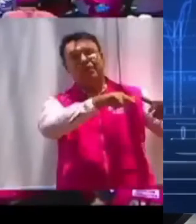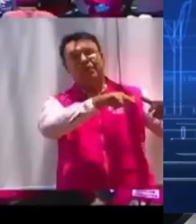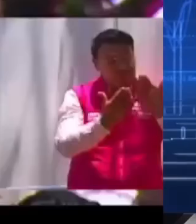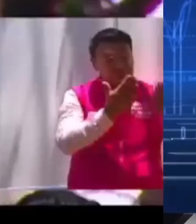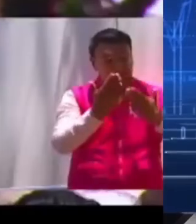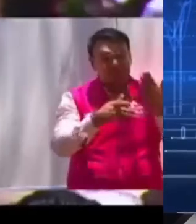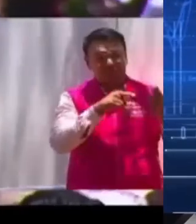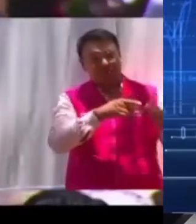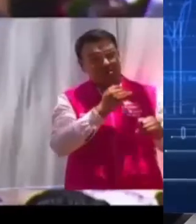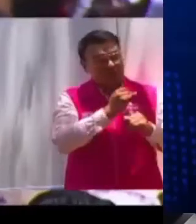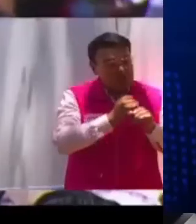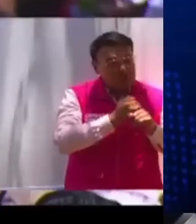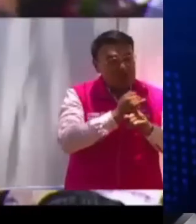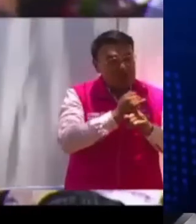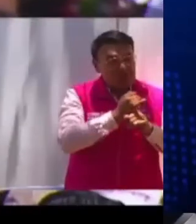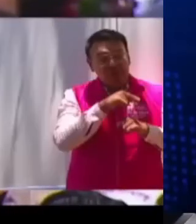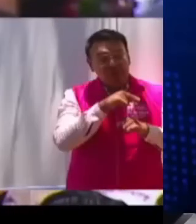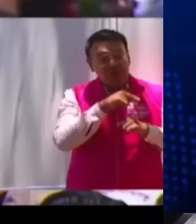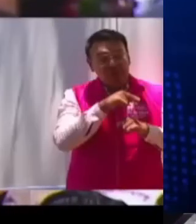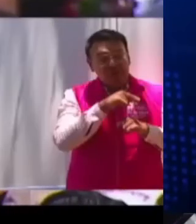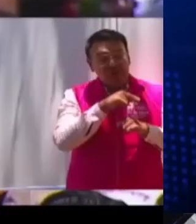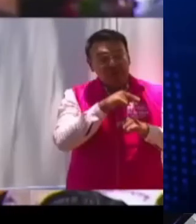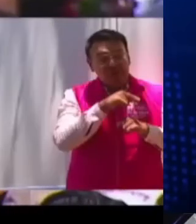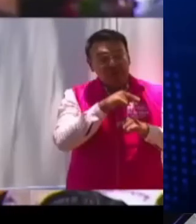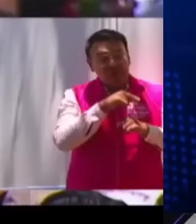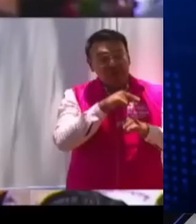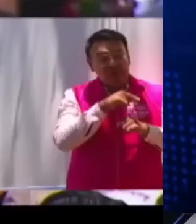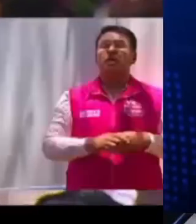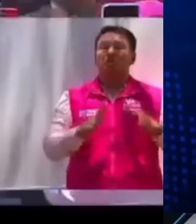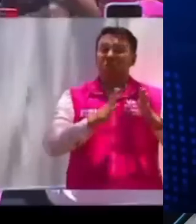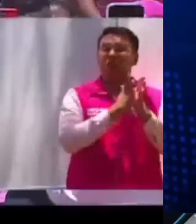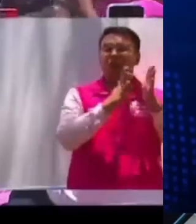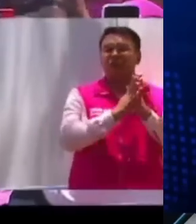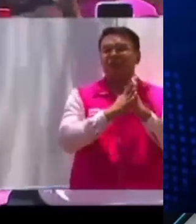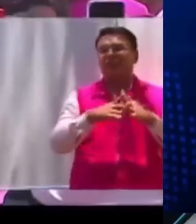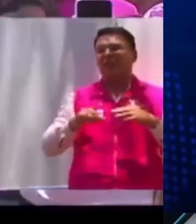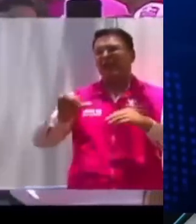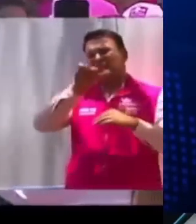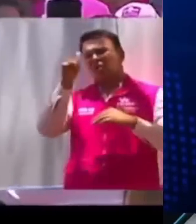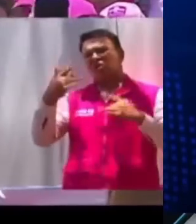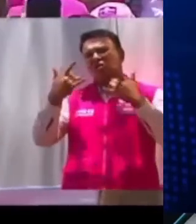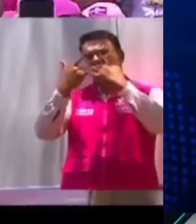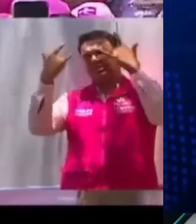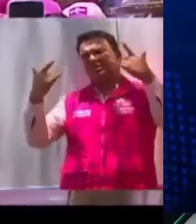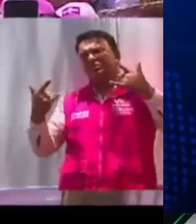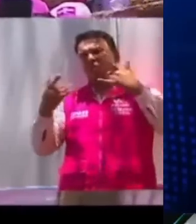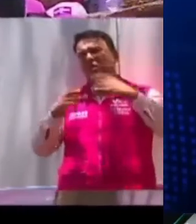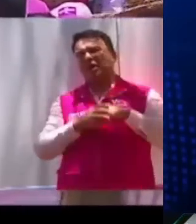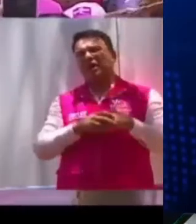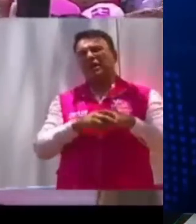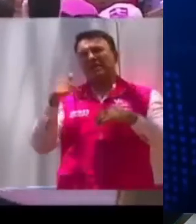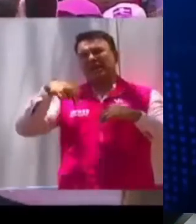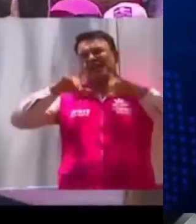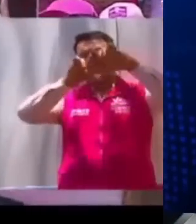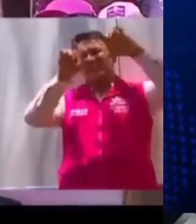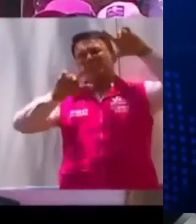hoy debo agradecerles Porque nunca en la historia del país había ocurrido dos magnas